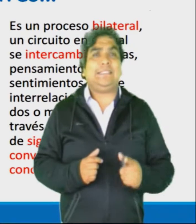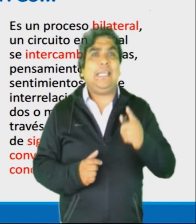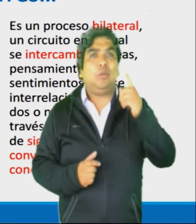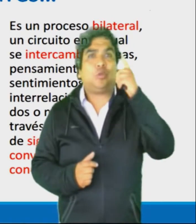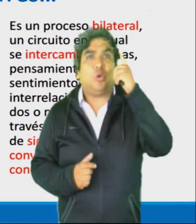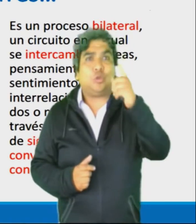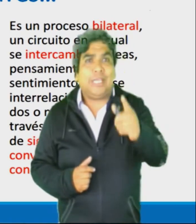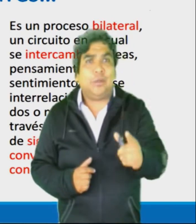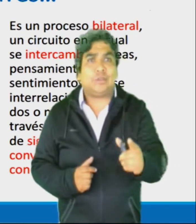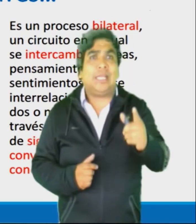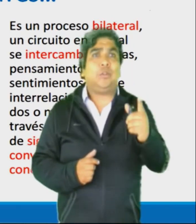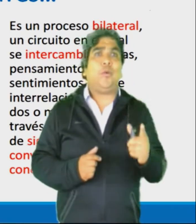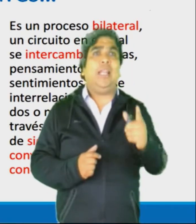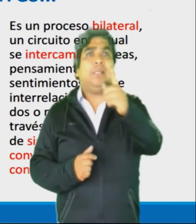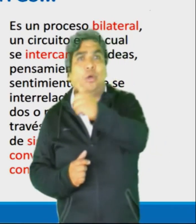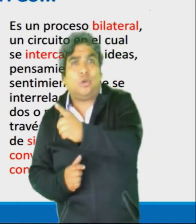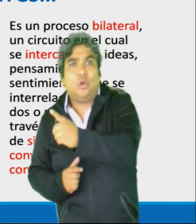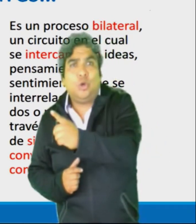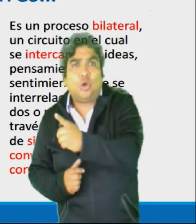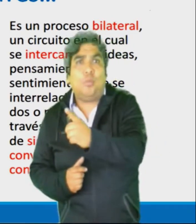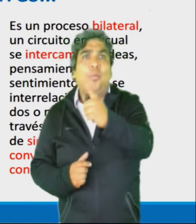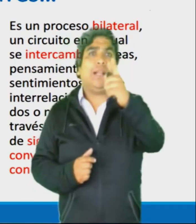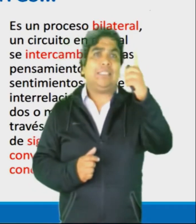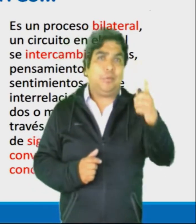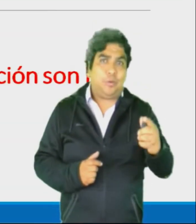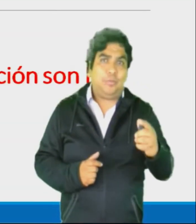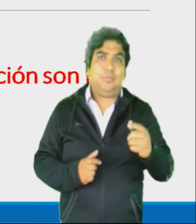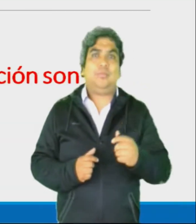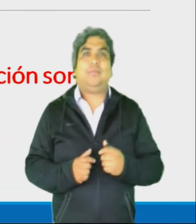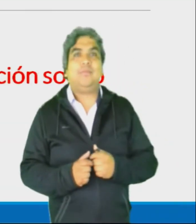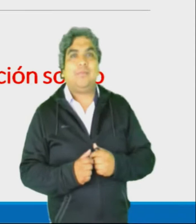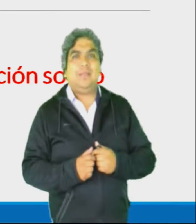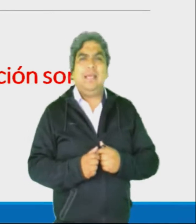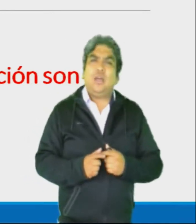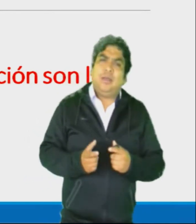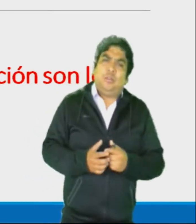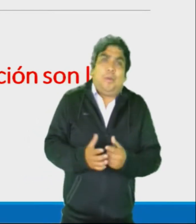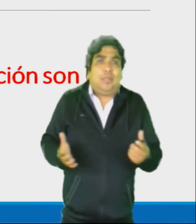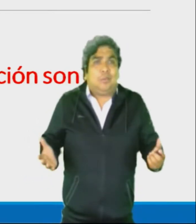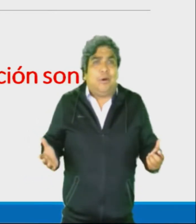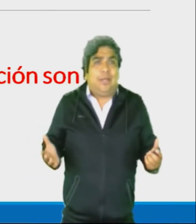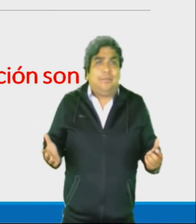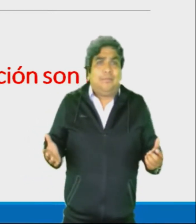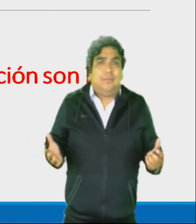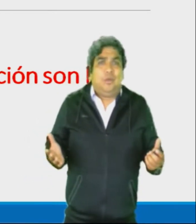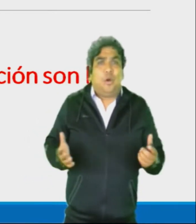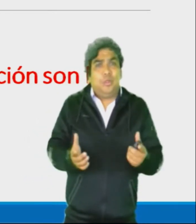mediante signos conocidos tanto por el emisor como por el receptor. Nos preguntamos